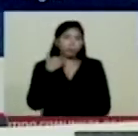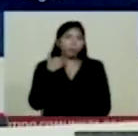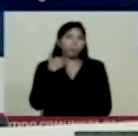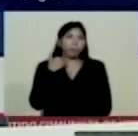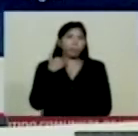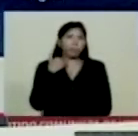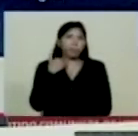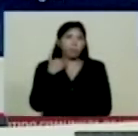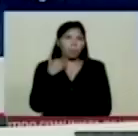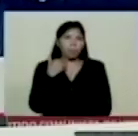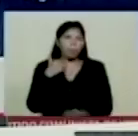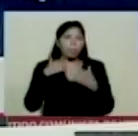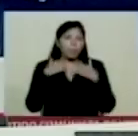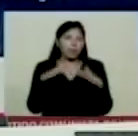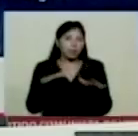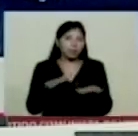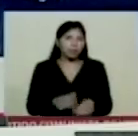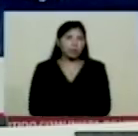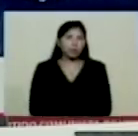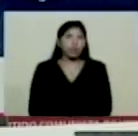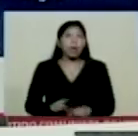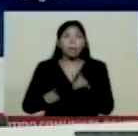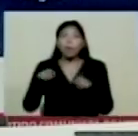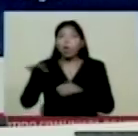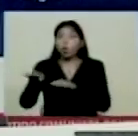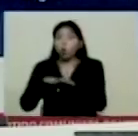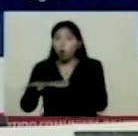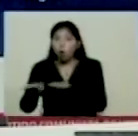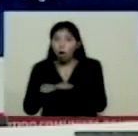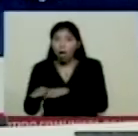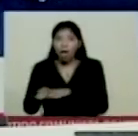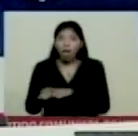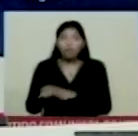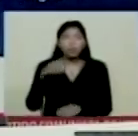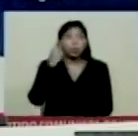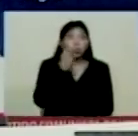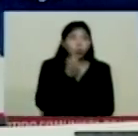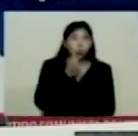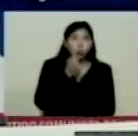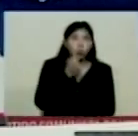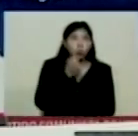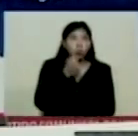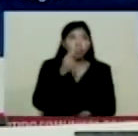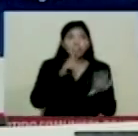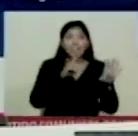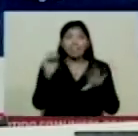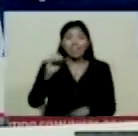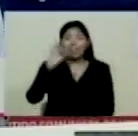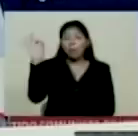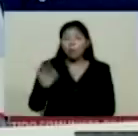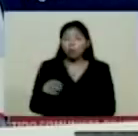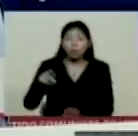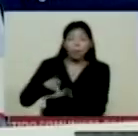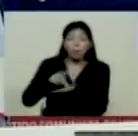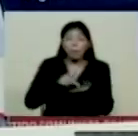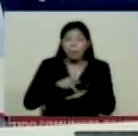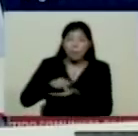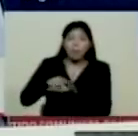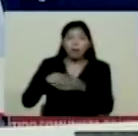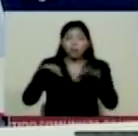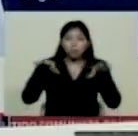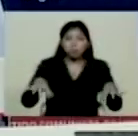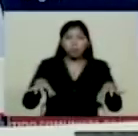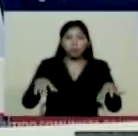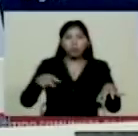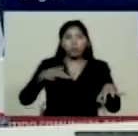En cambio, en los estados Cojedes y Sucre, que la participación se acercó al 70%,